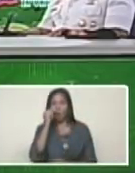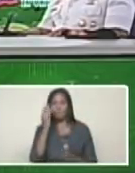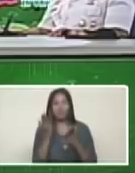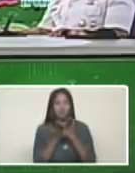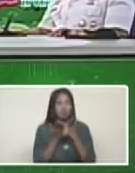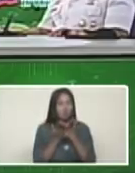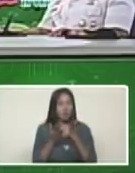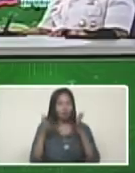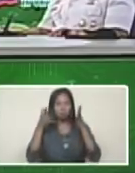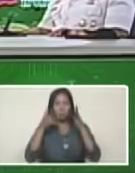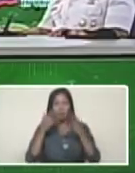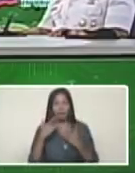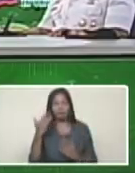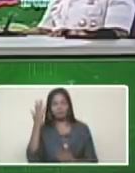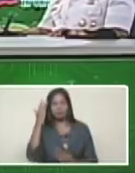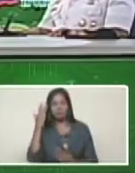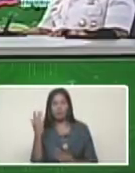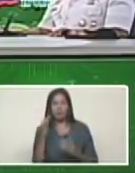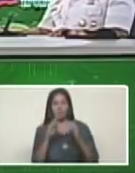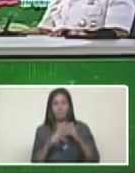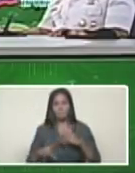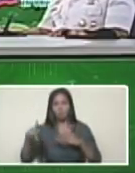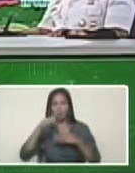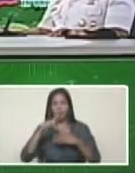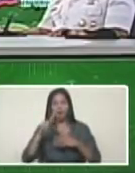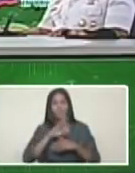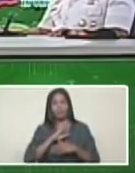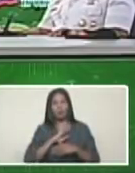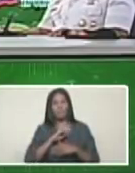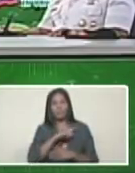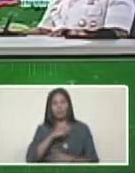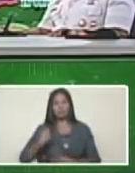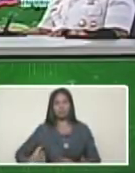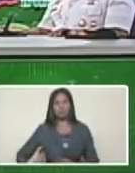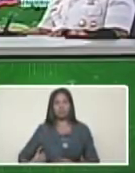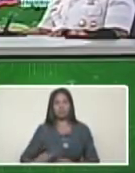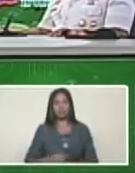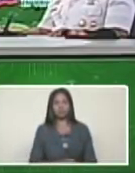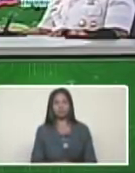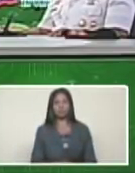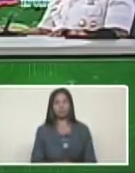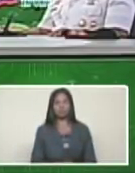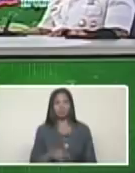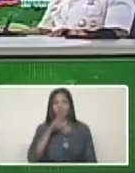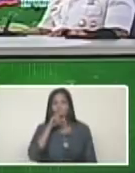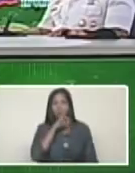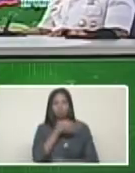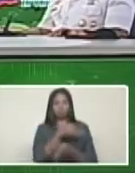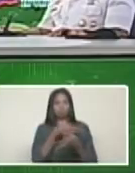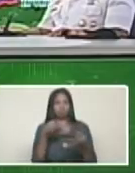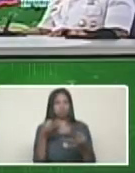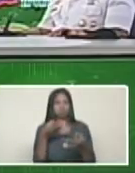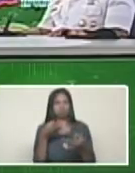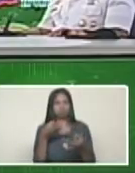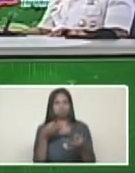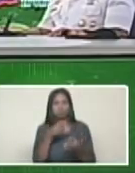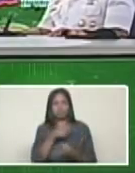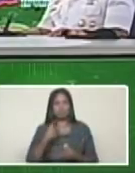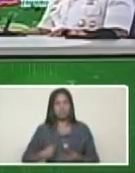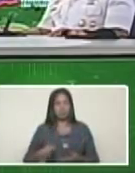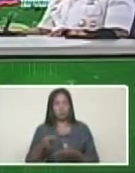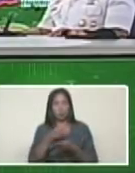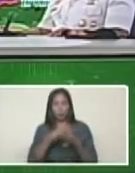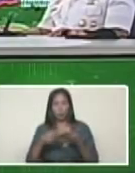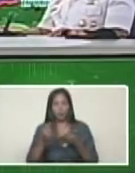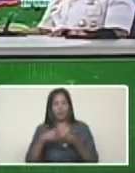estudiado en posgrado en la República Popular China. Habla perfecto chino, escribe perfecto chino